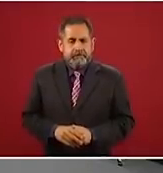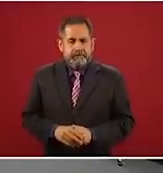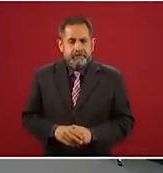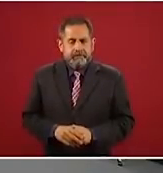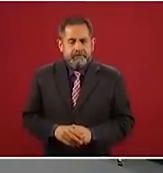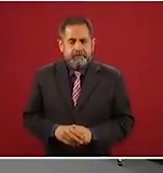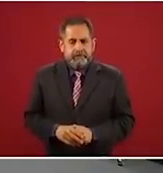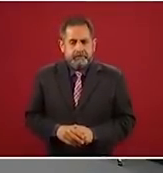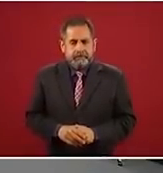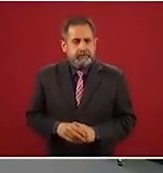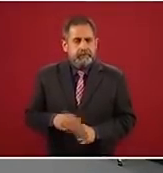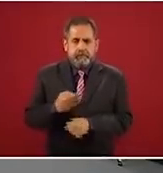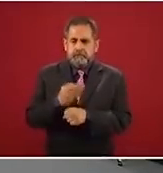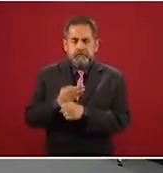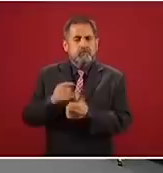Vamos a